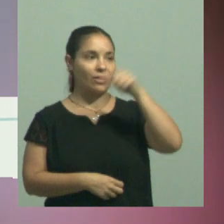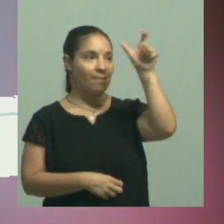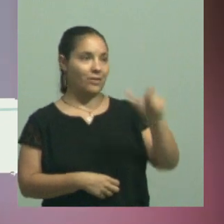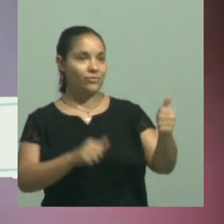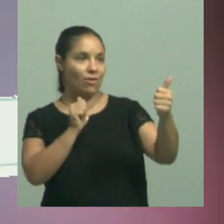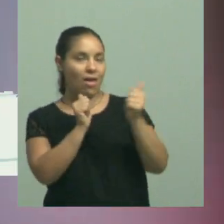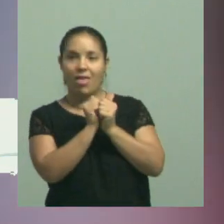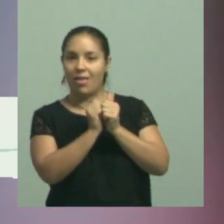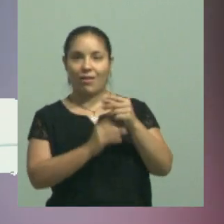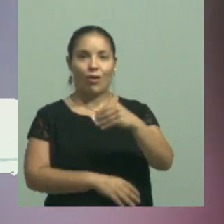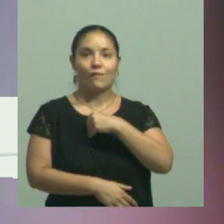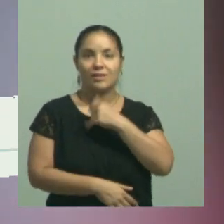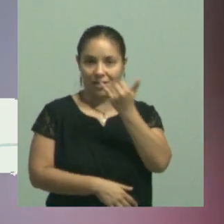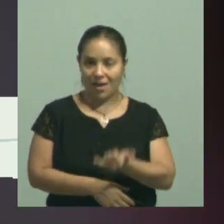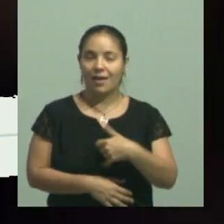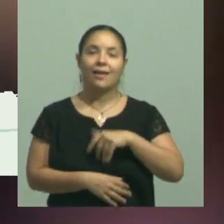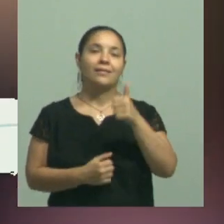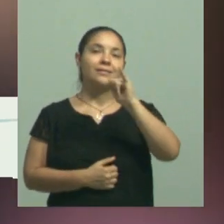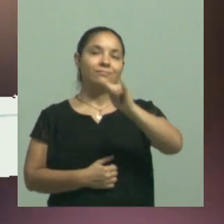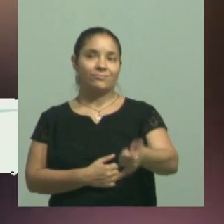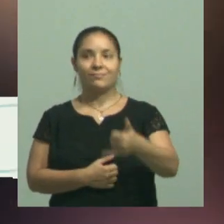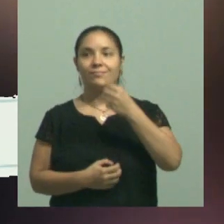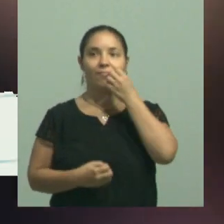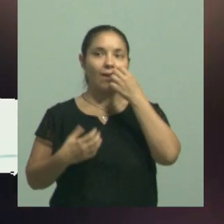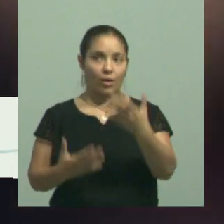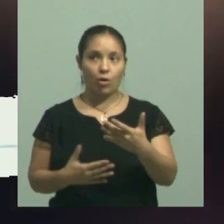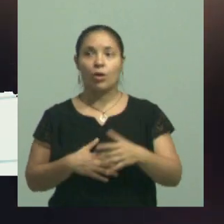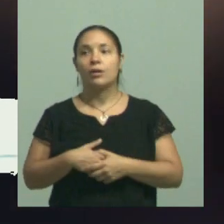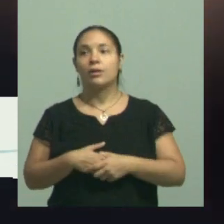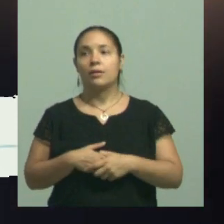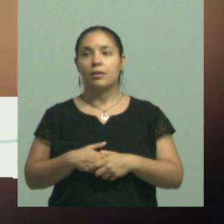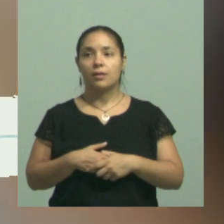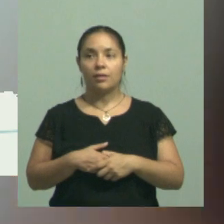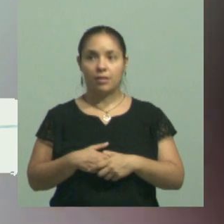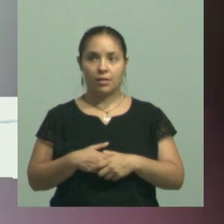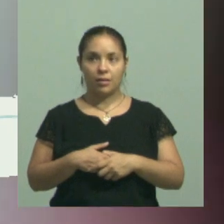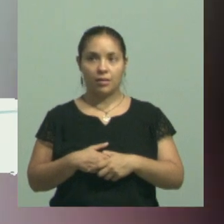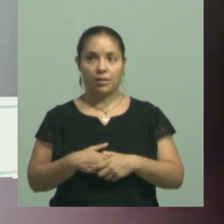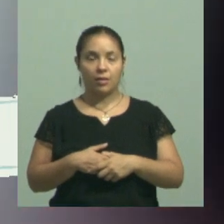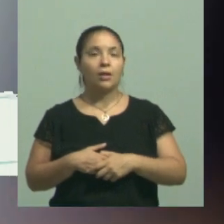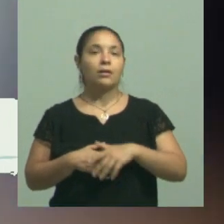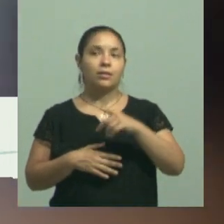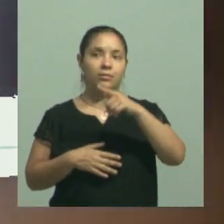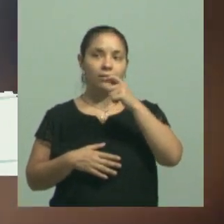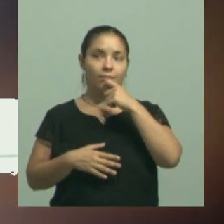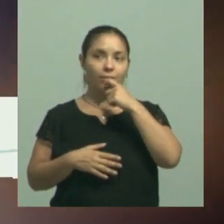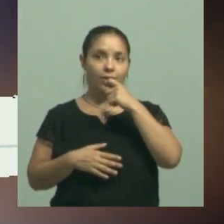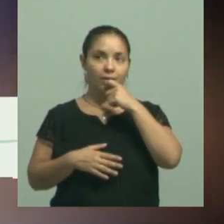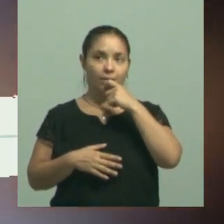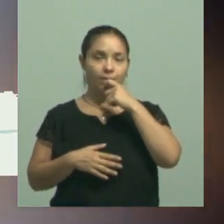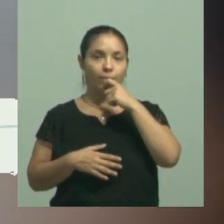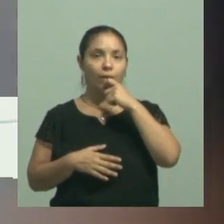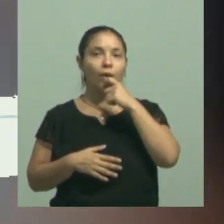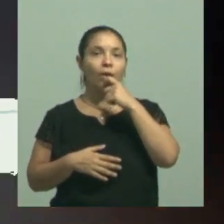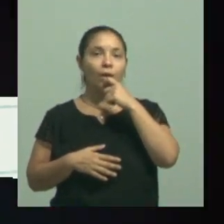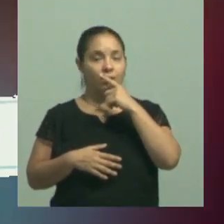Claro, tal cual. Es mejor. Es como, digamos, un paso que se acorta, ¿no? En esto de empezar a hacer